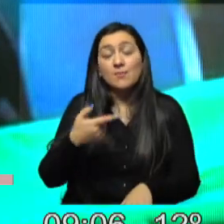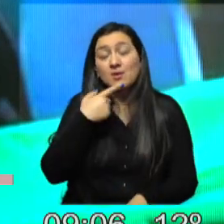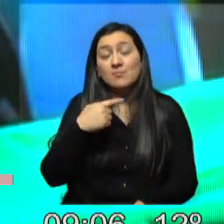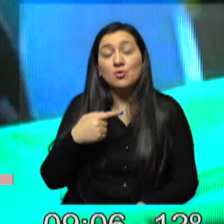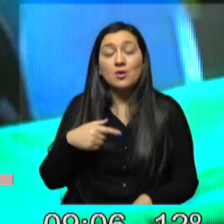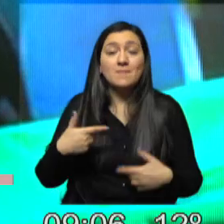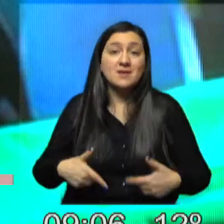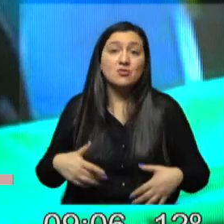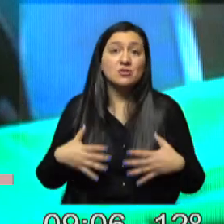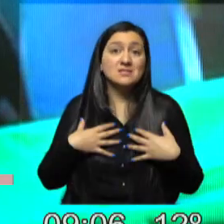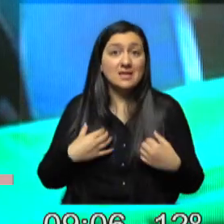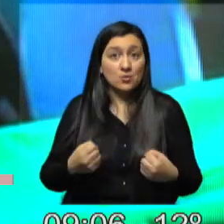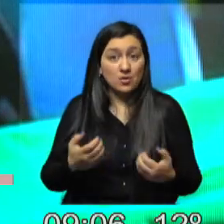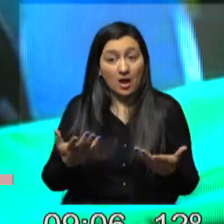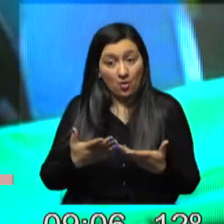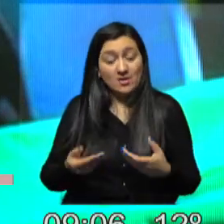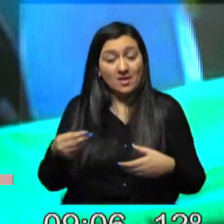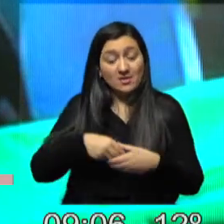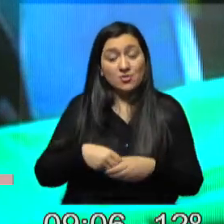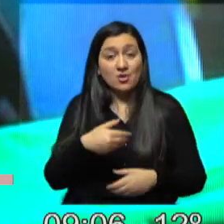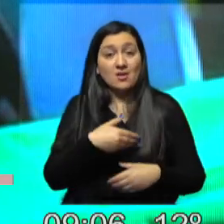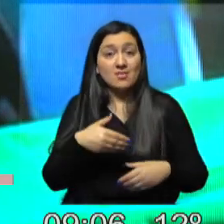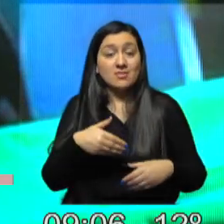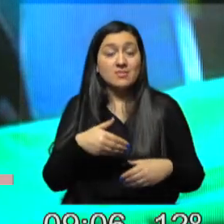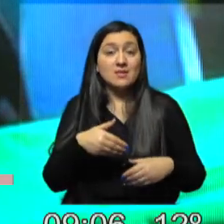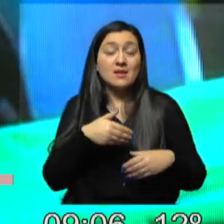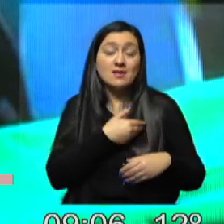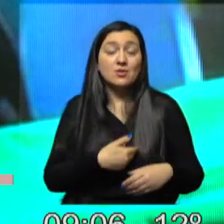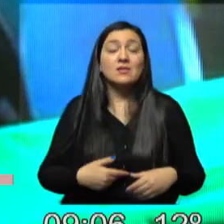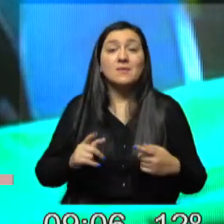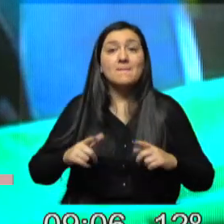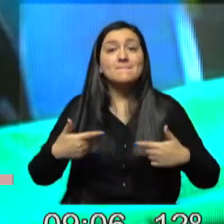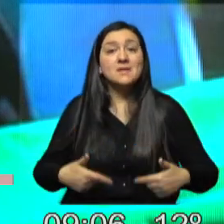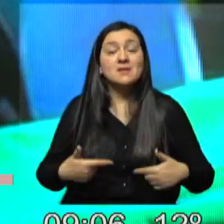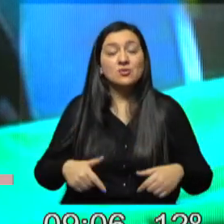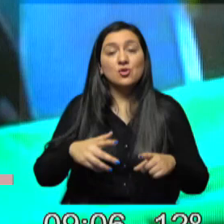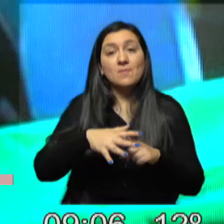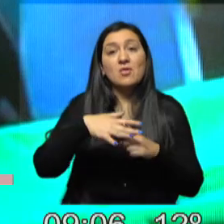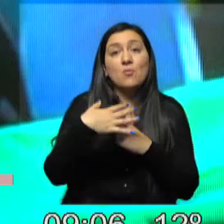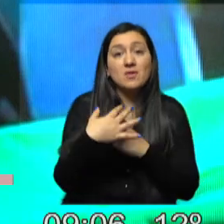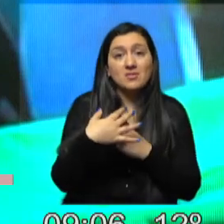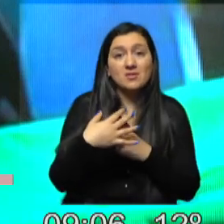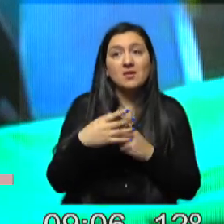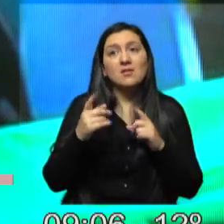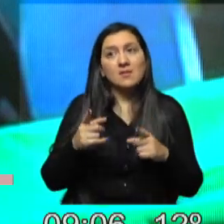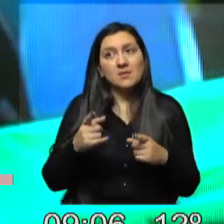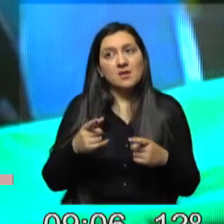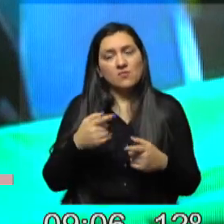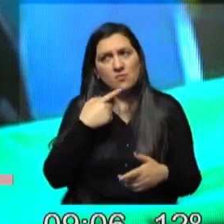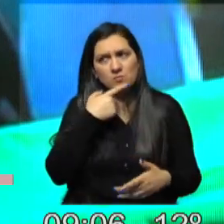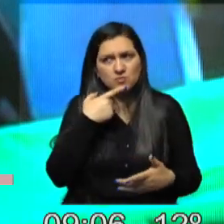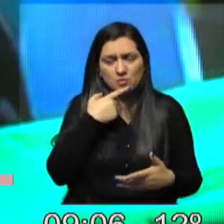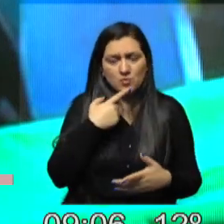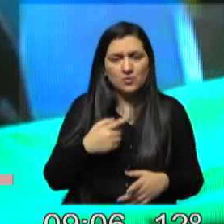ministro de Medio Ambiente, que ha sido muy cuestionado por sus